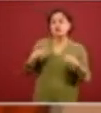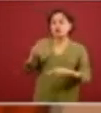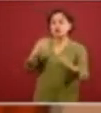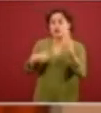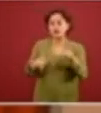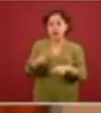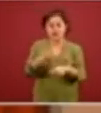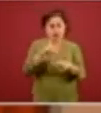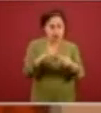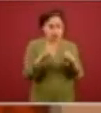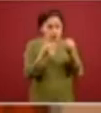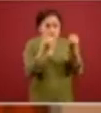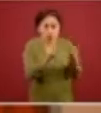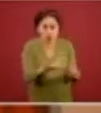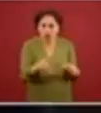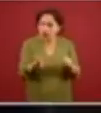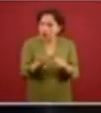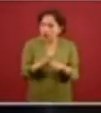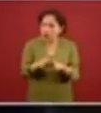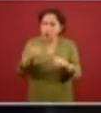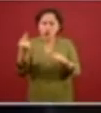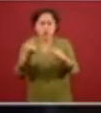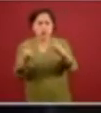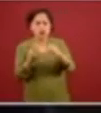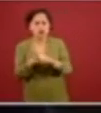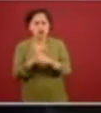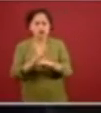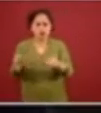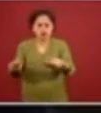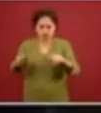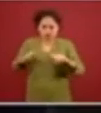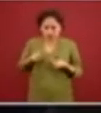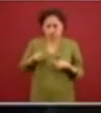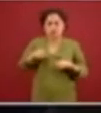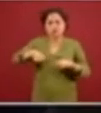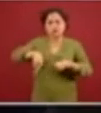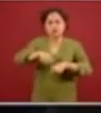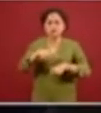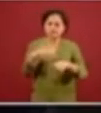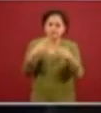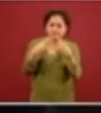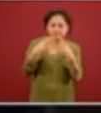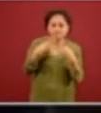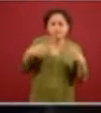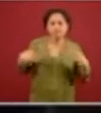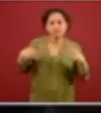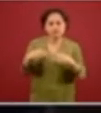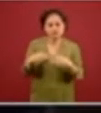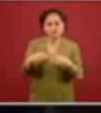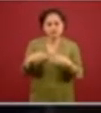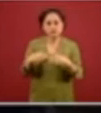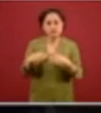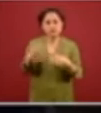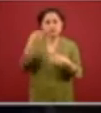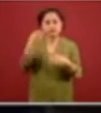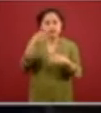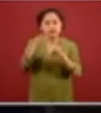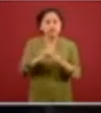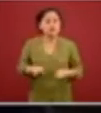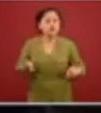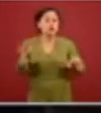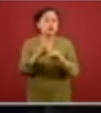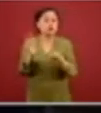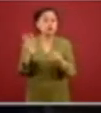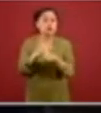hospital. Y este punto es de referencia muy importante porque es una coparticipación.